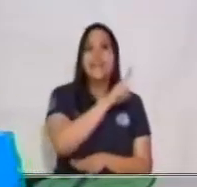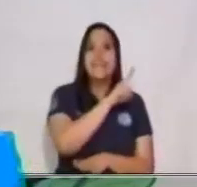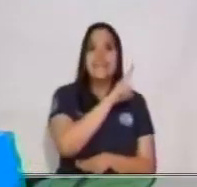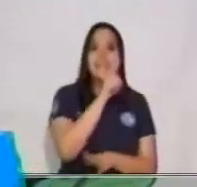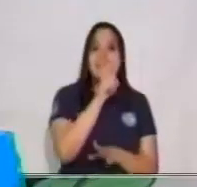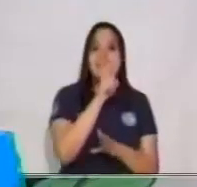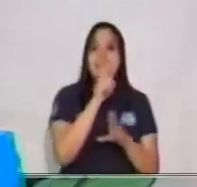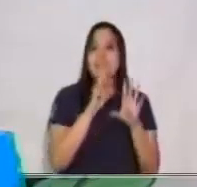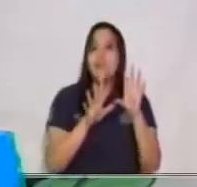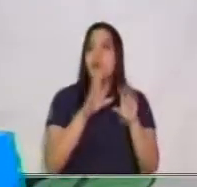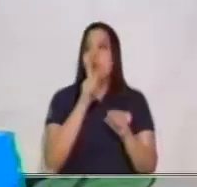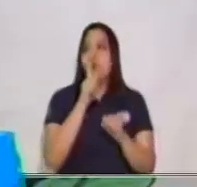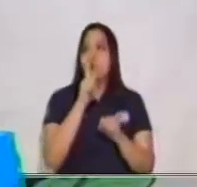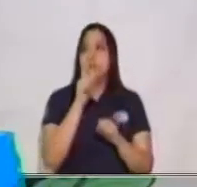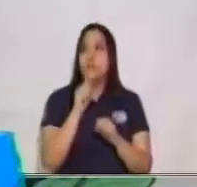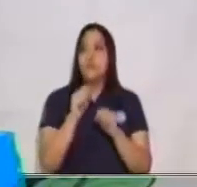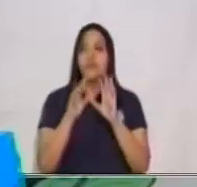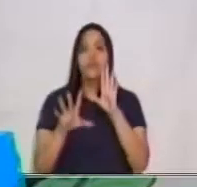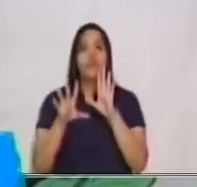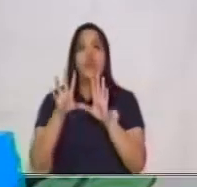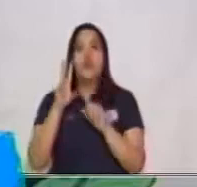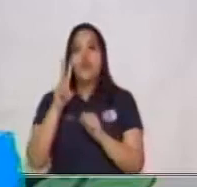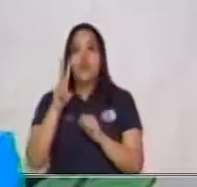111.12 kilómetros.